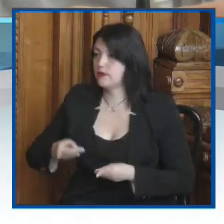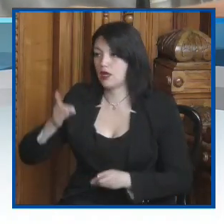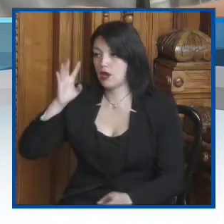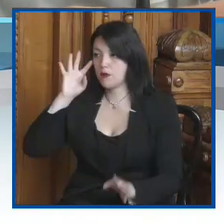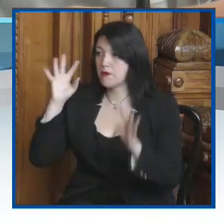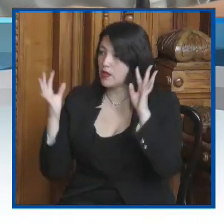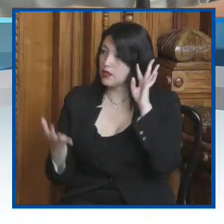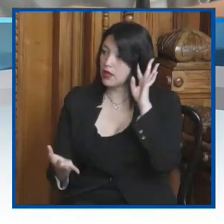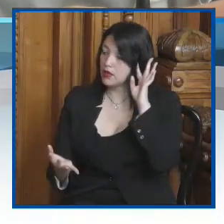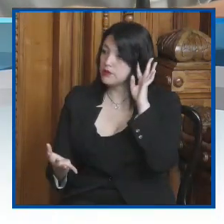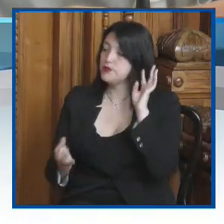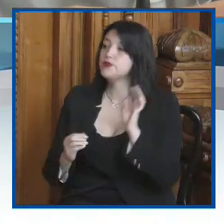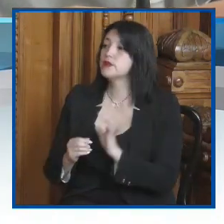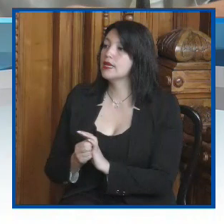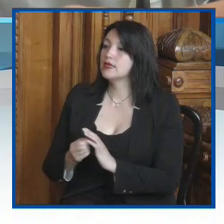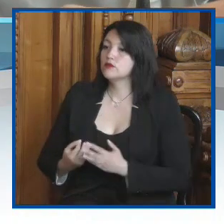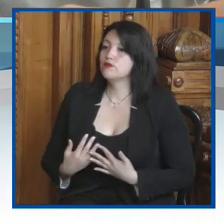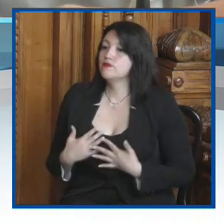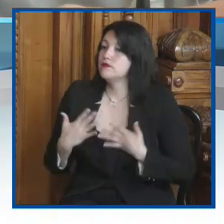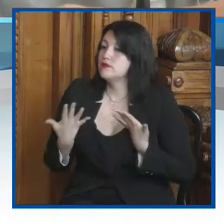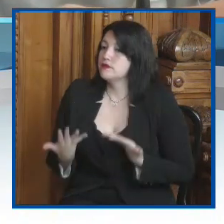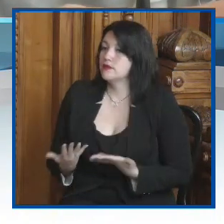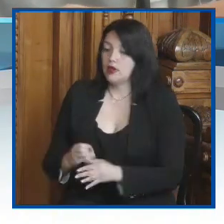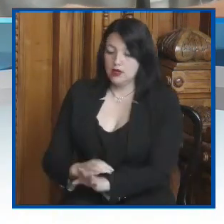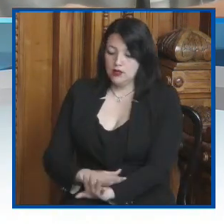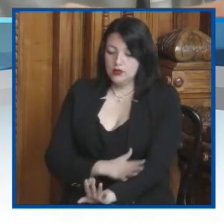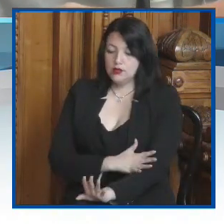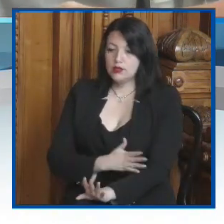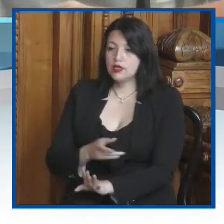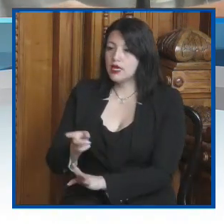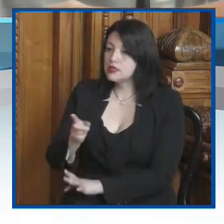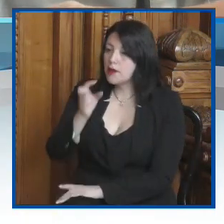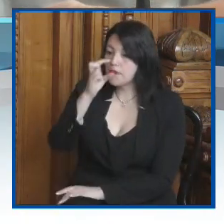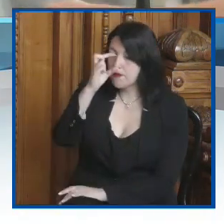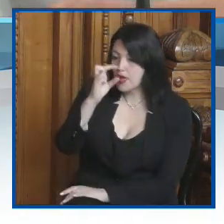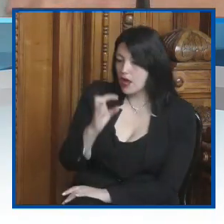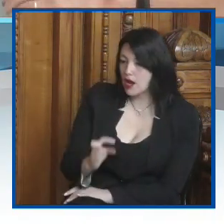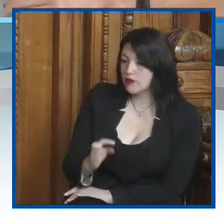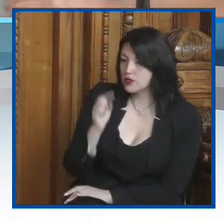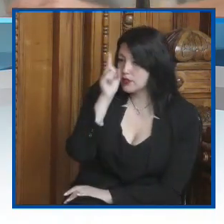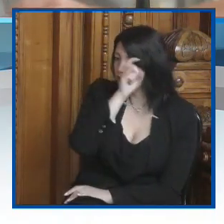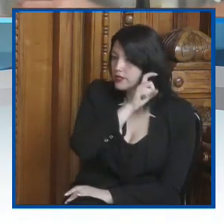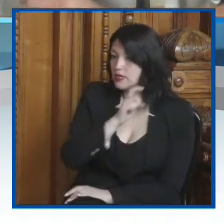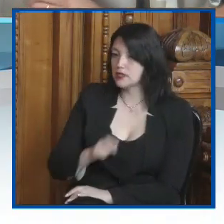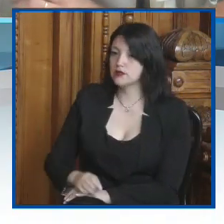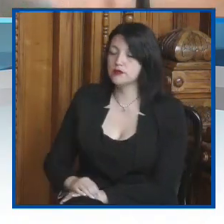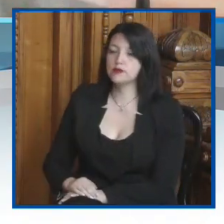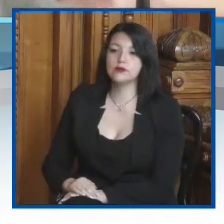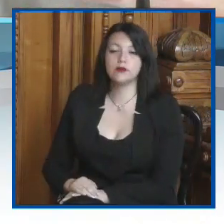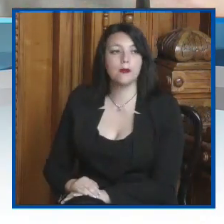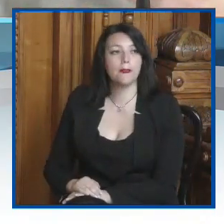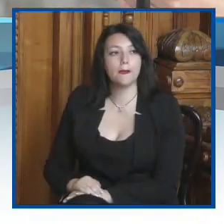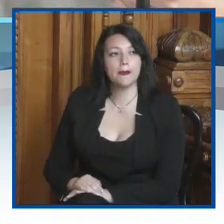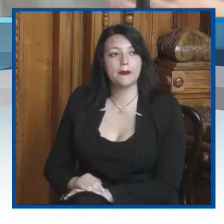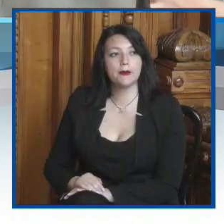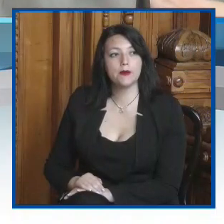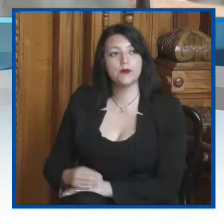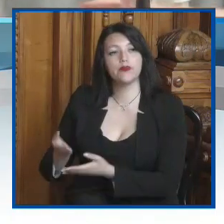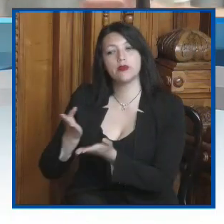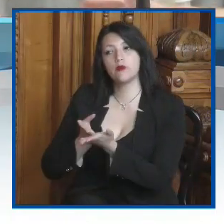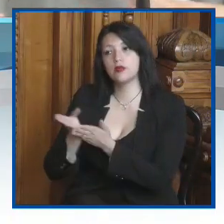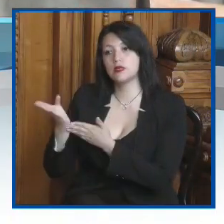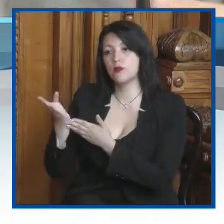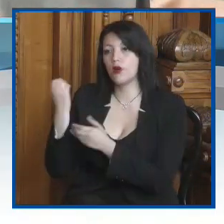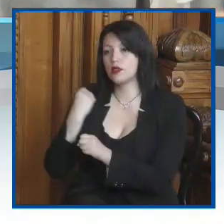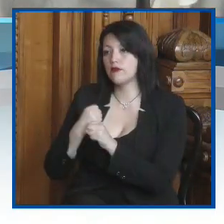con esa sensación que ellos están dando de que esas palabras son difíciles. Entonces ahí empezamos a hacer un